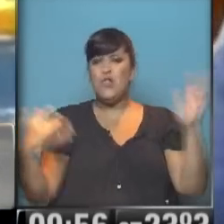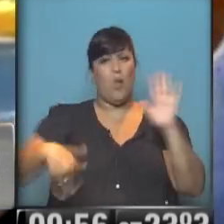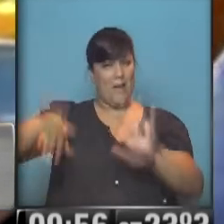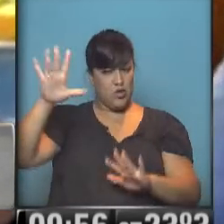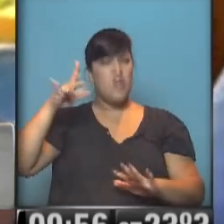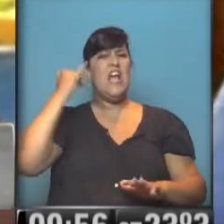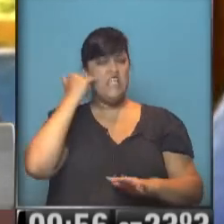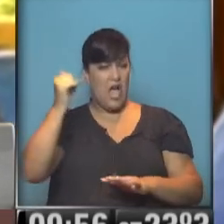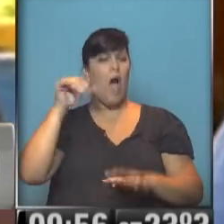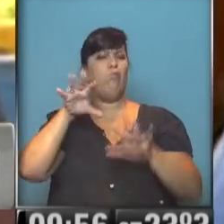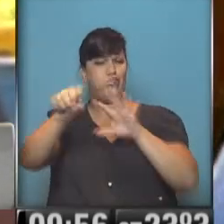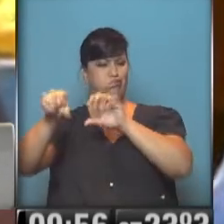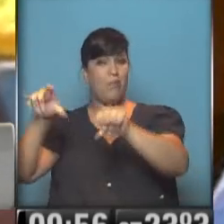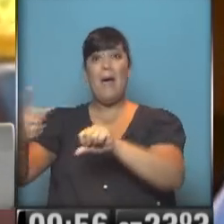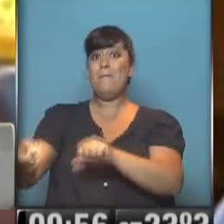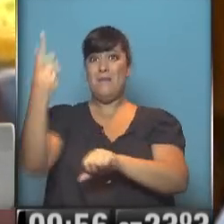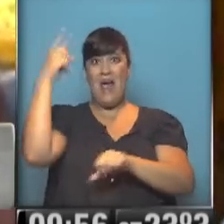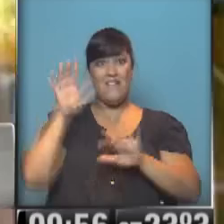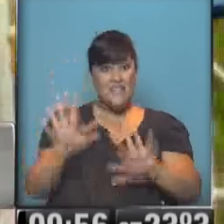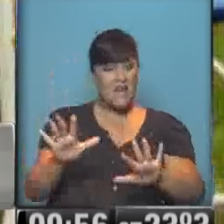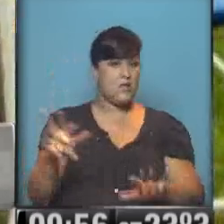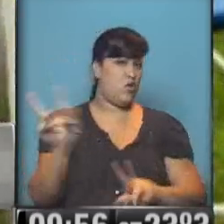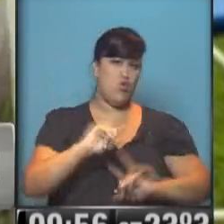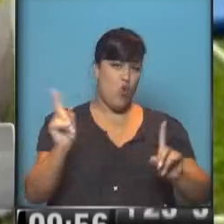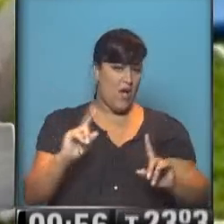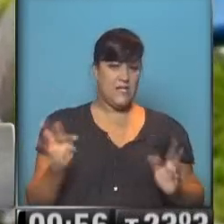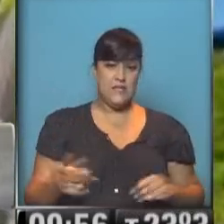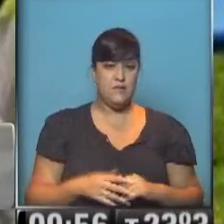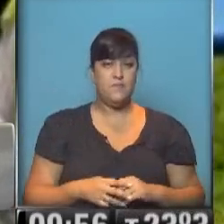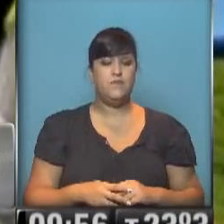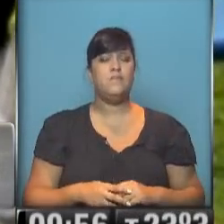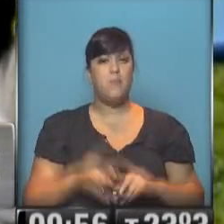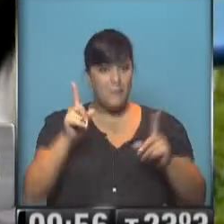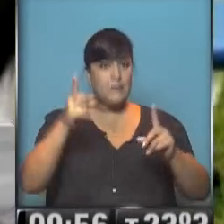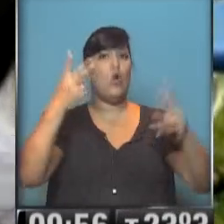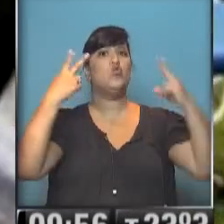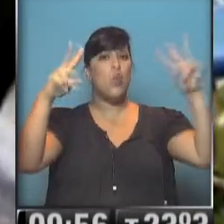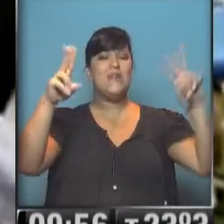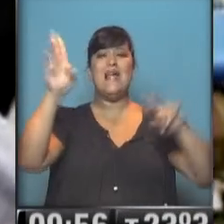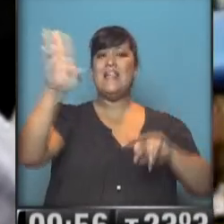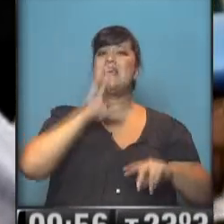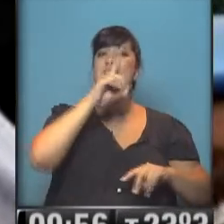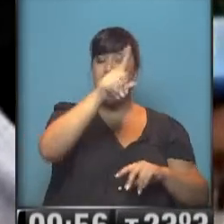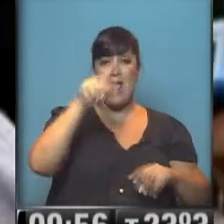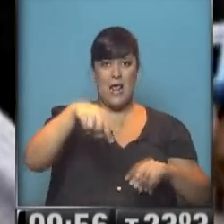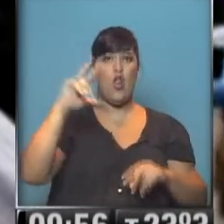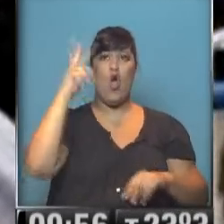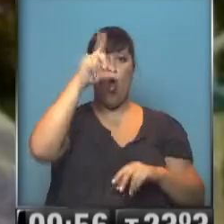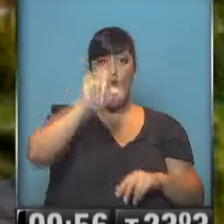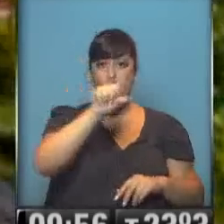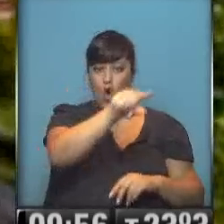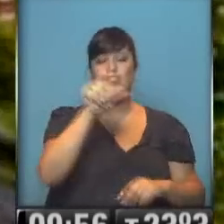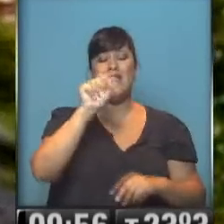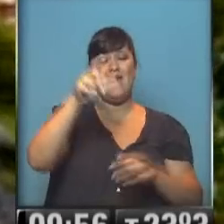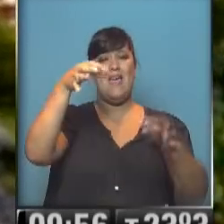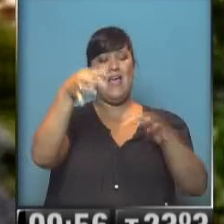identificado y que no es la primera agresión que sufren allí eh turistas israelí en este hostel recordemos de Lago